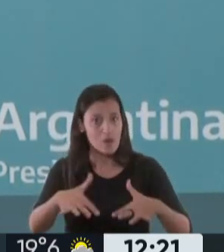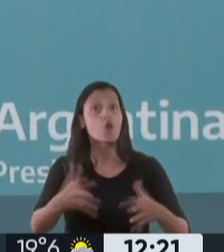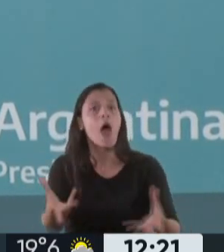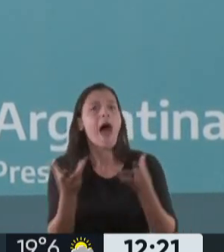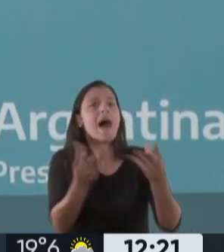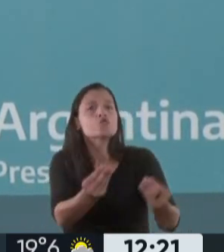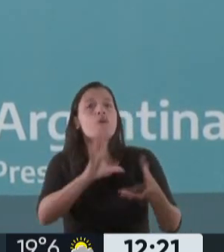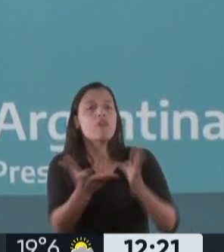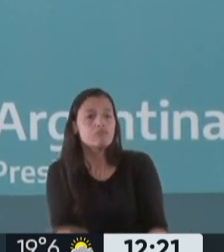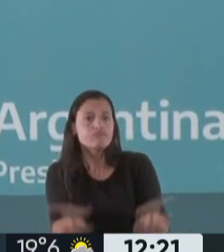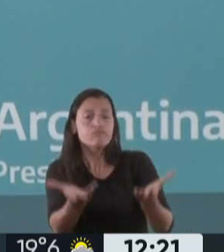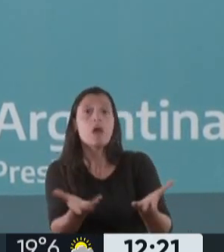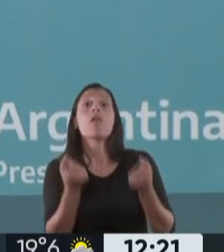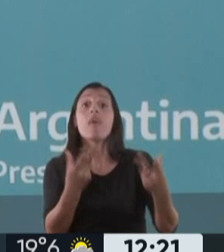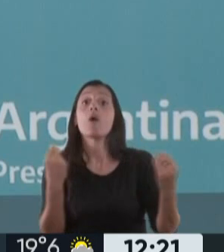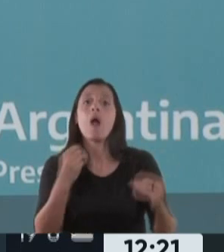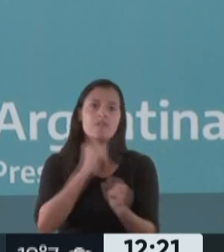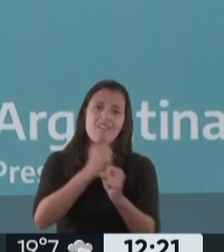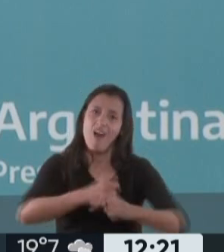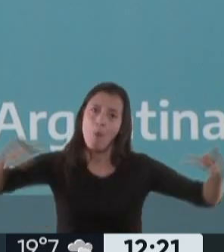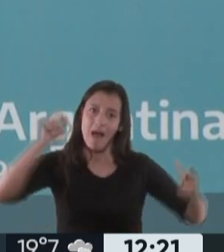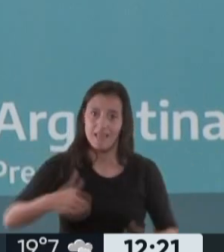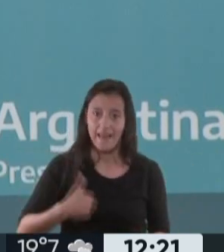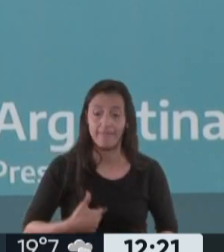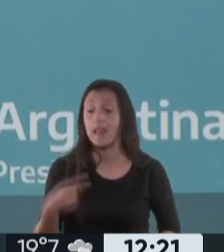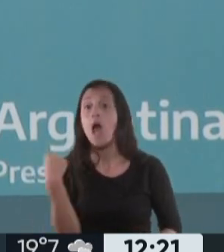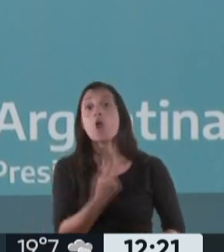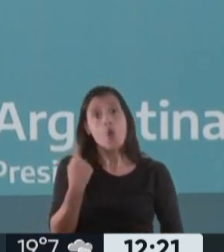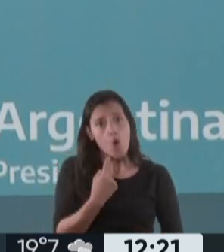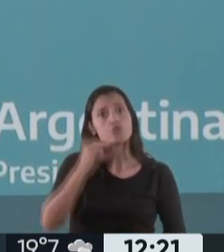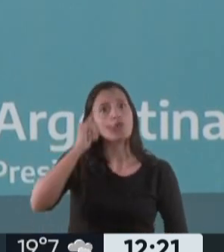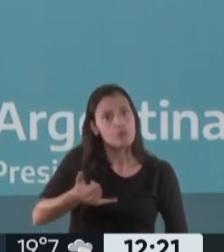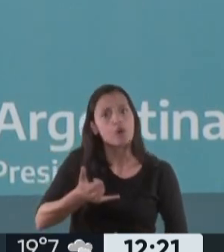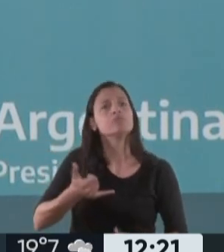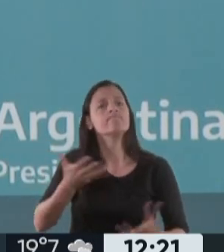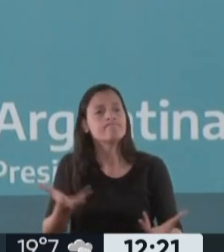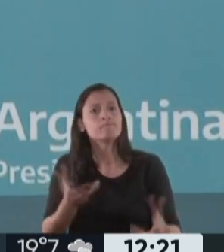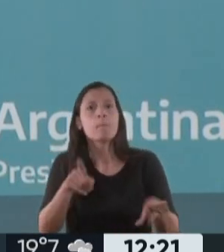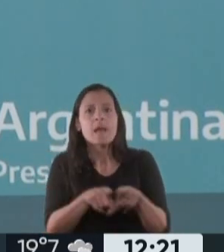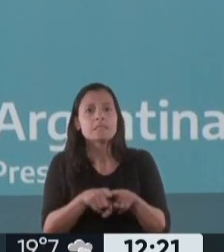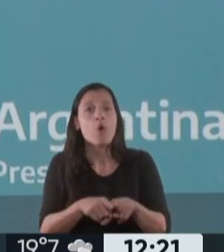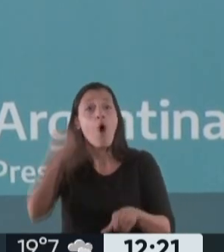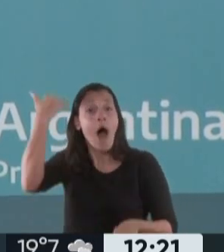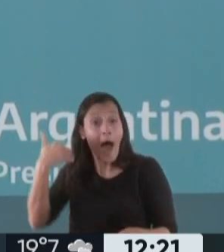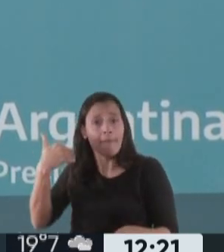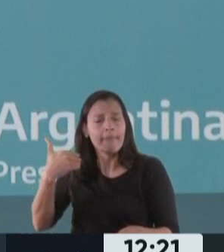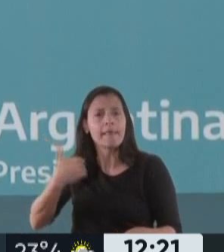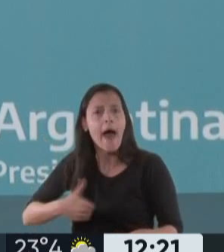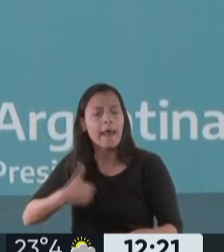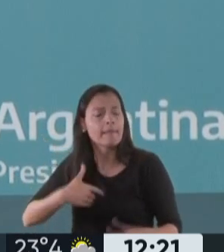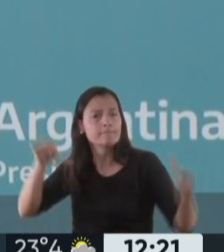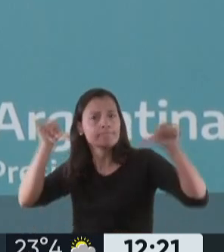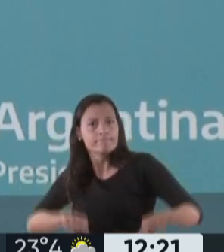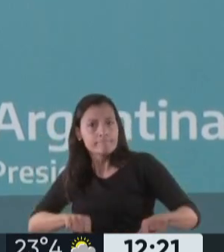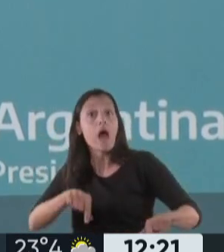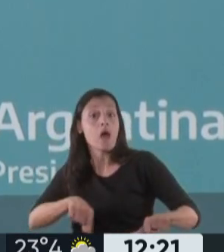que venimos a hacer, que es a generar trabajo en este país. Nosotros somos justamente la contracara de cuando ese país no crece, no se desarrolla, no